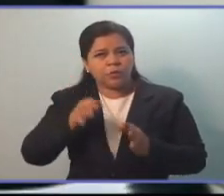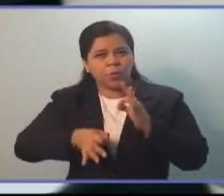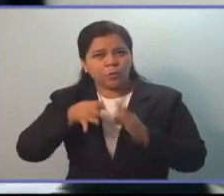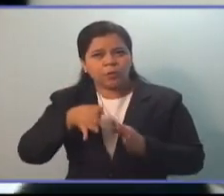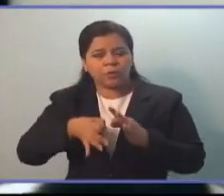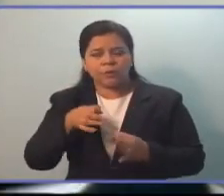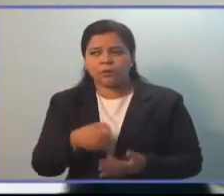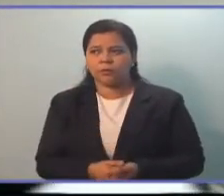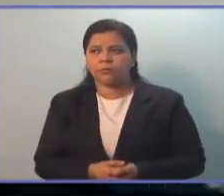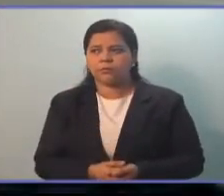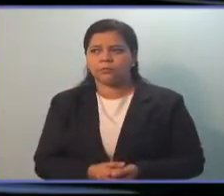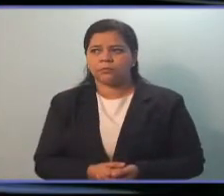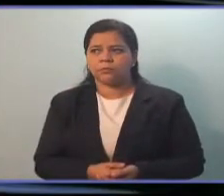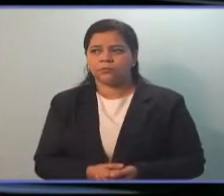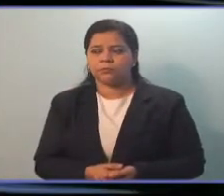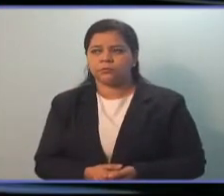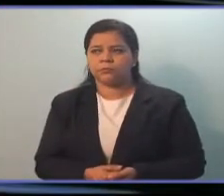respecto?